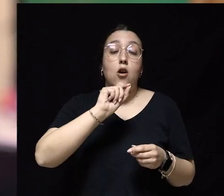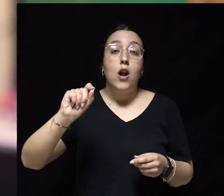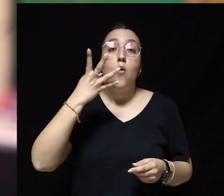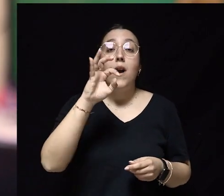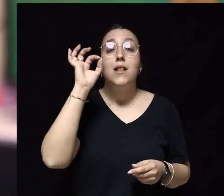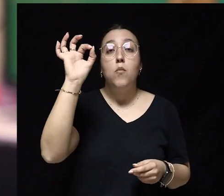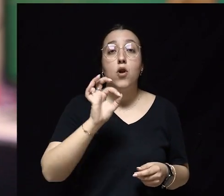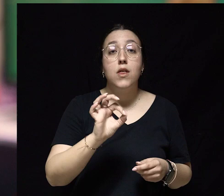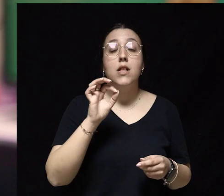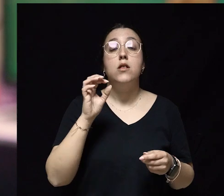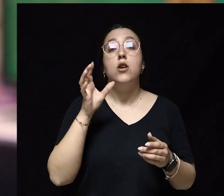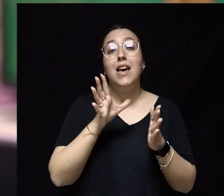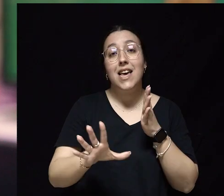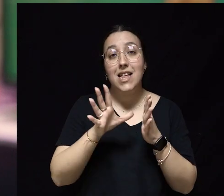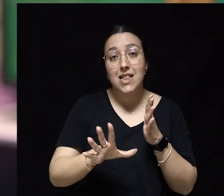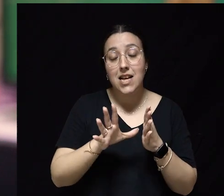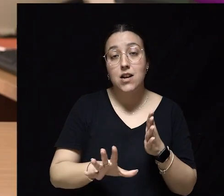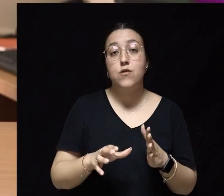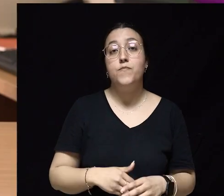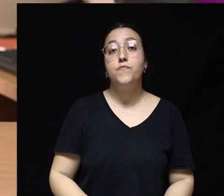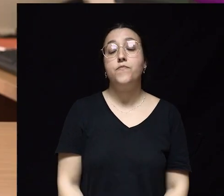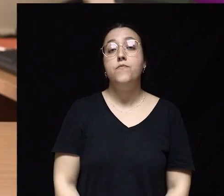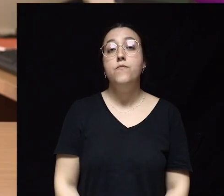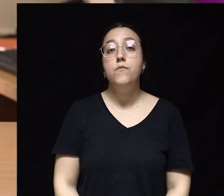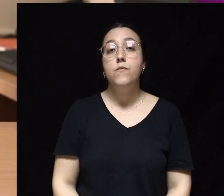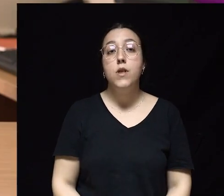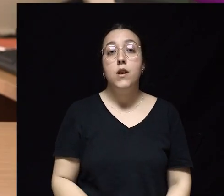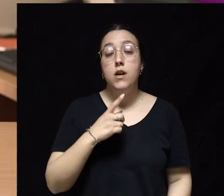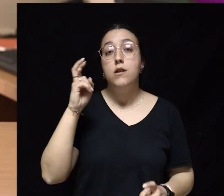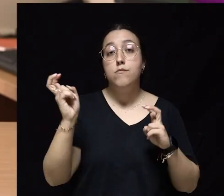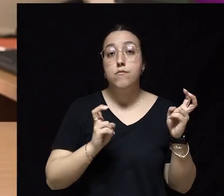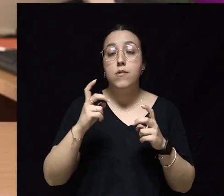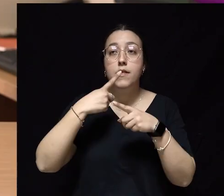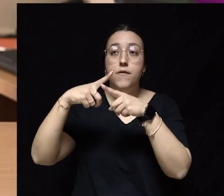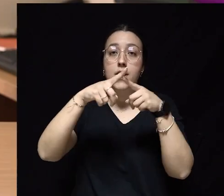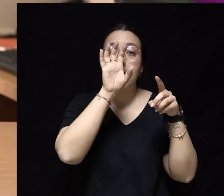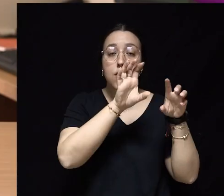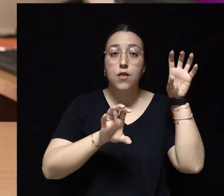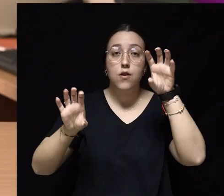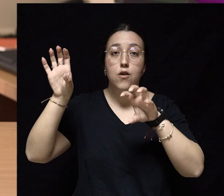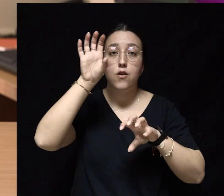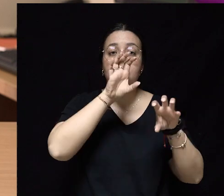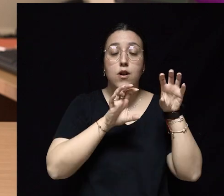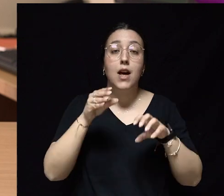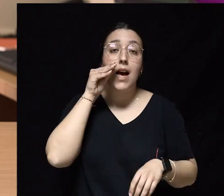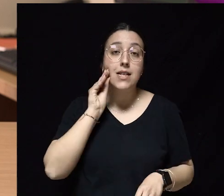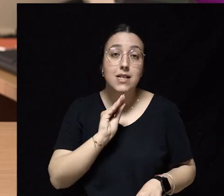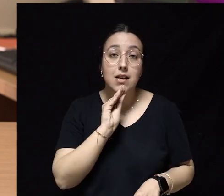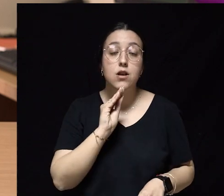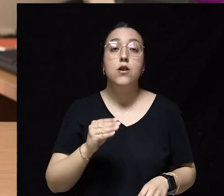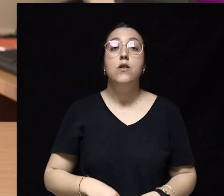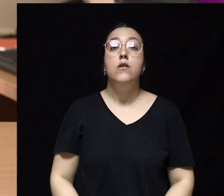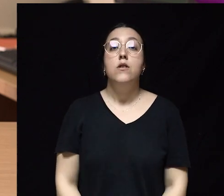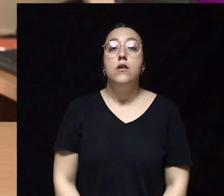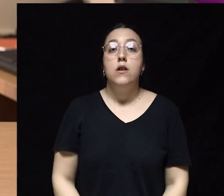momento la escuela alberga alrededor del 40% del alumnado de etnia gitana, procedente de